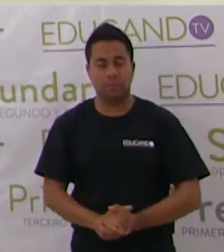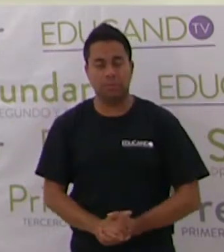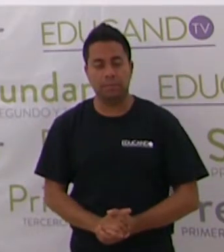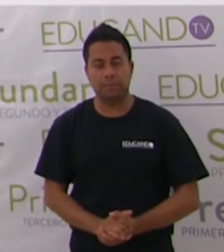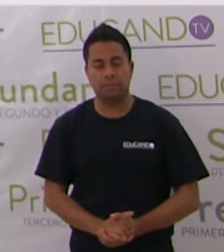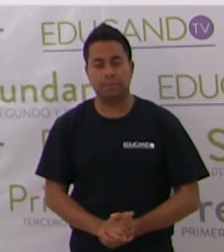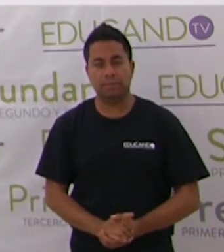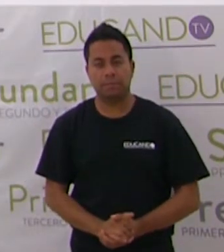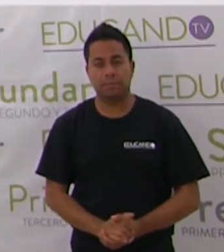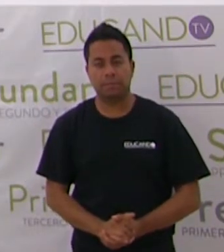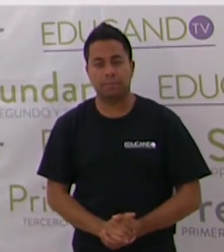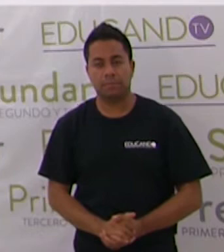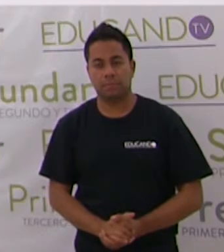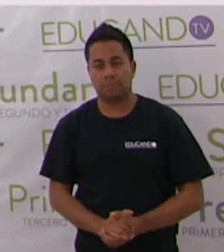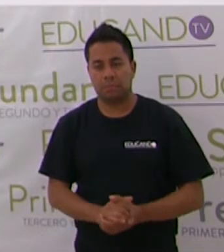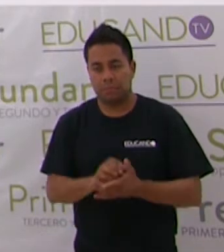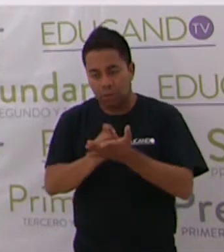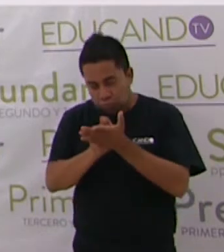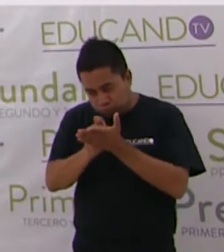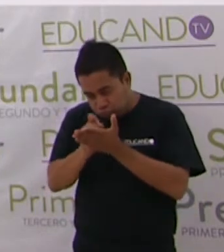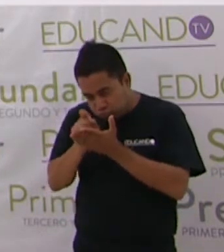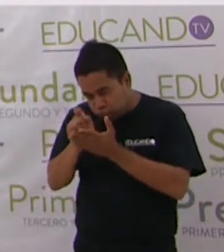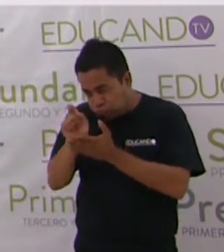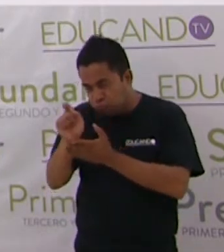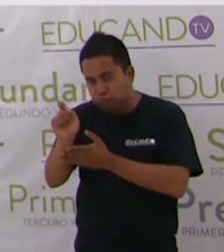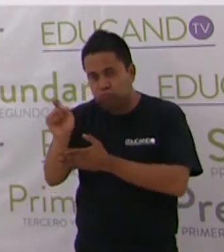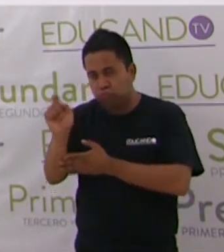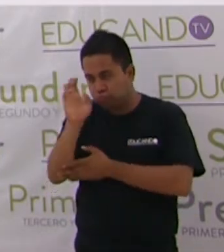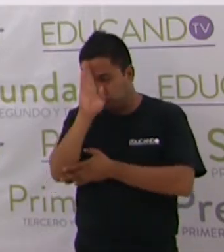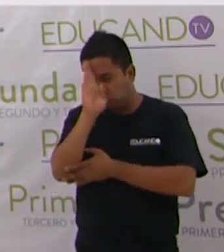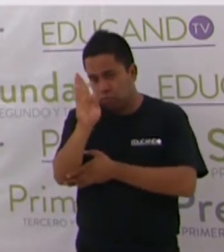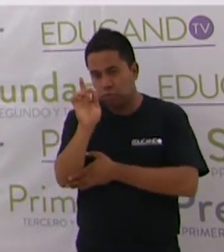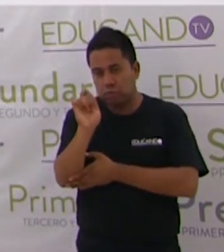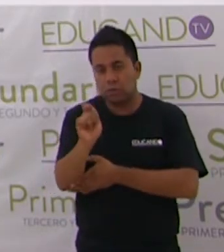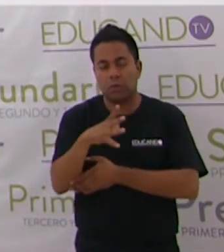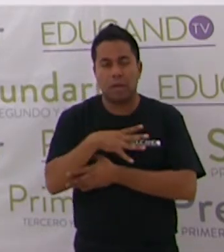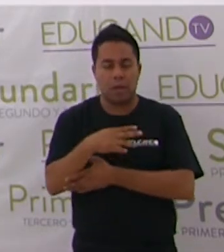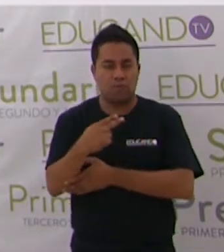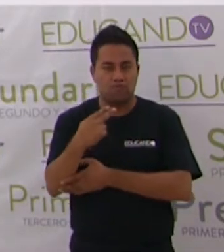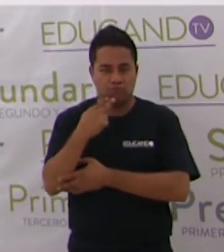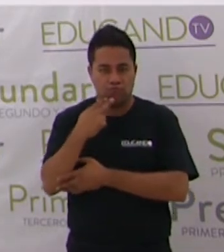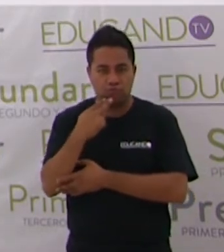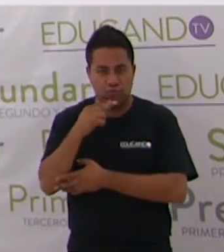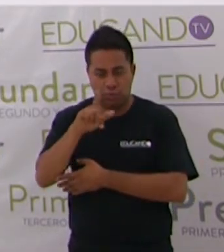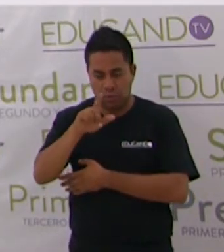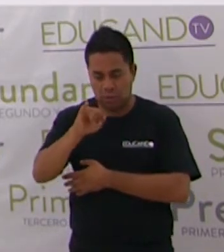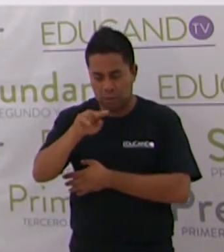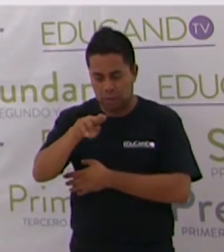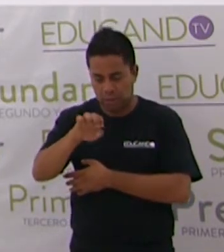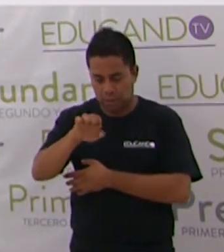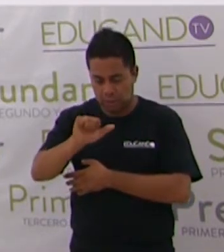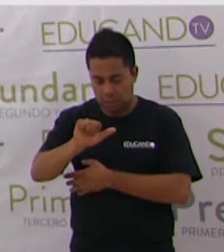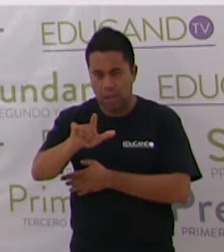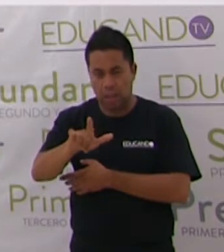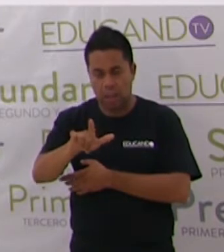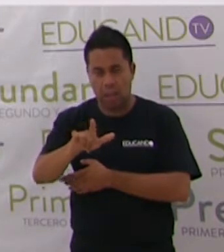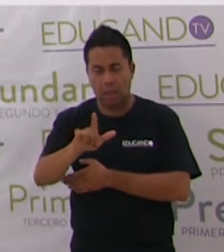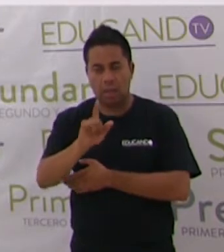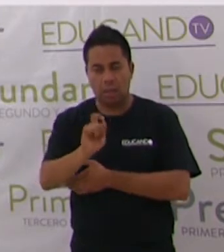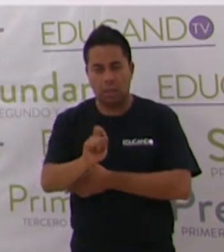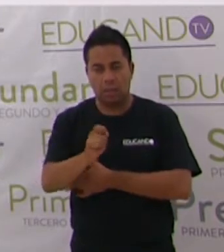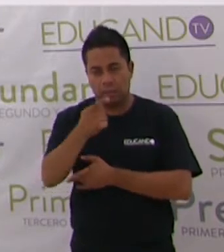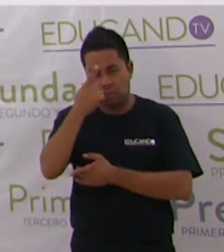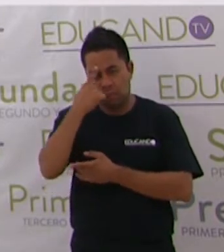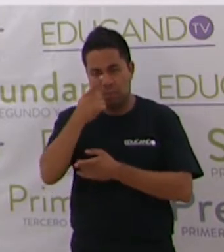Y vamos graficando y es una función lineal que en